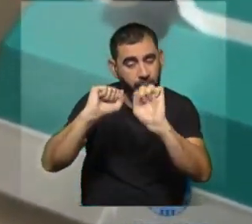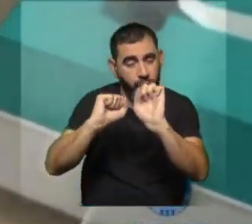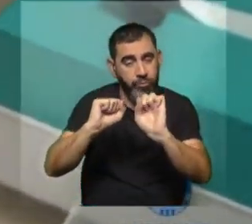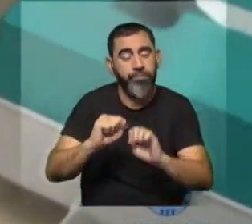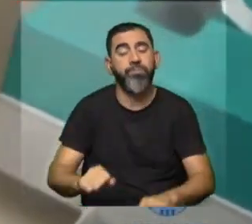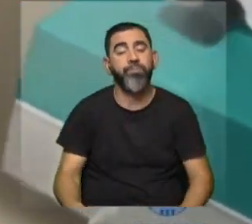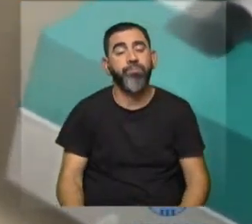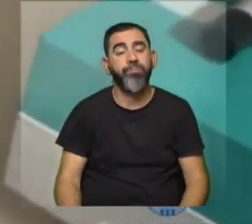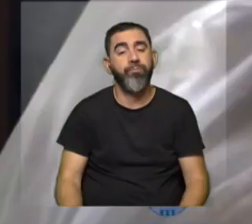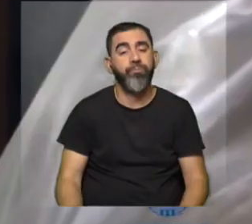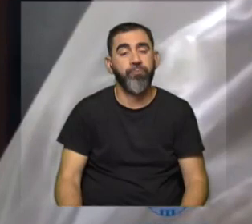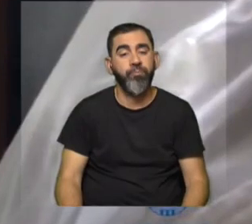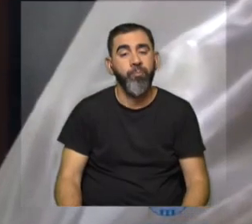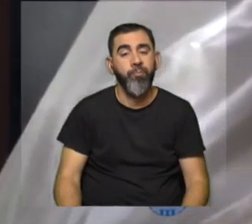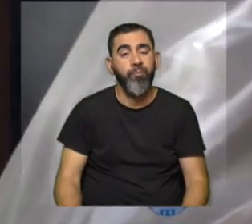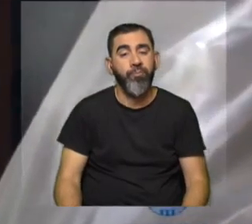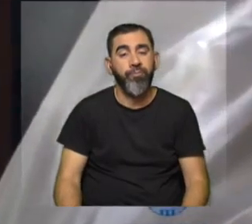fluido.